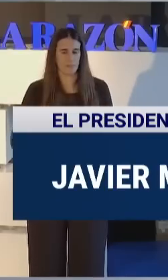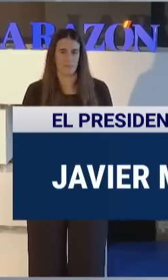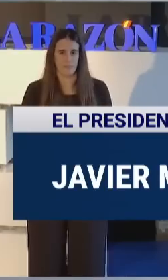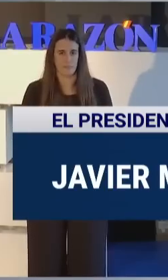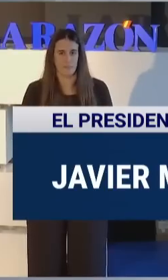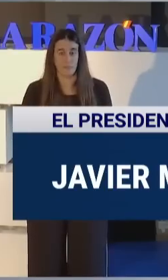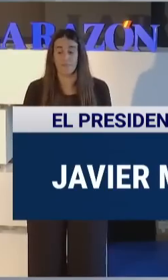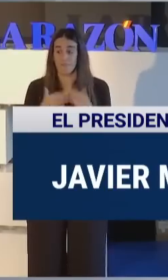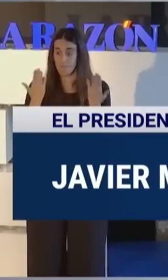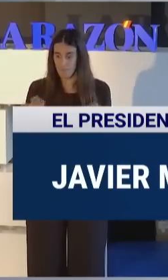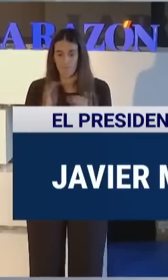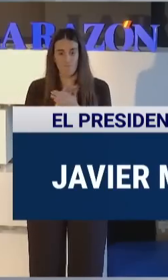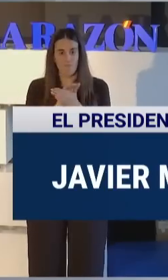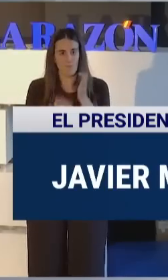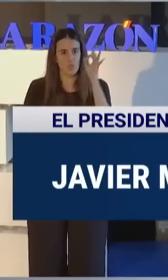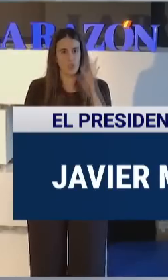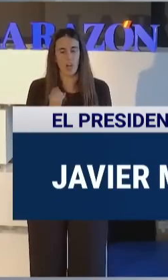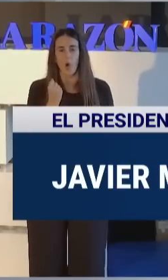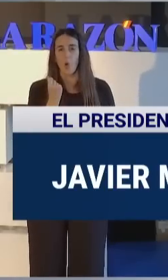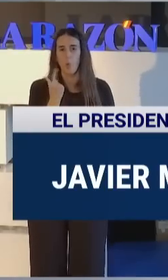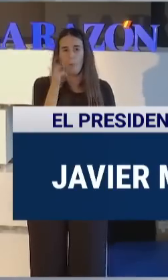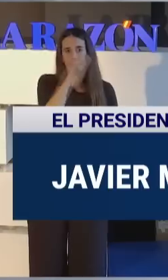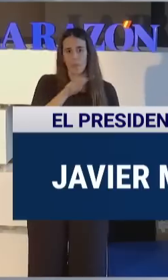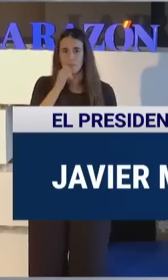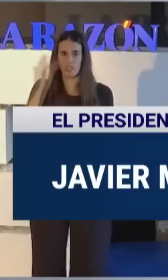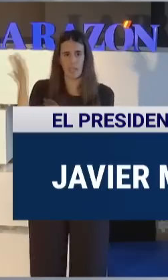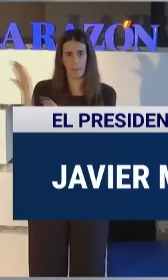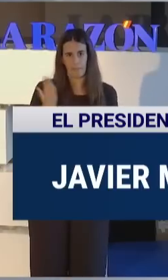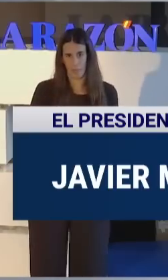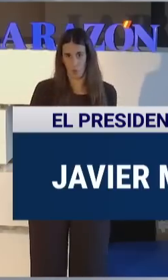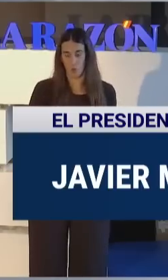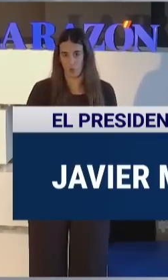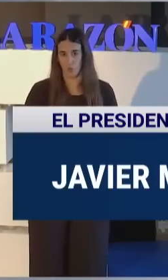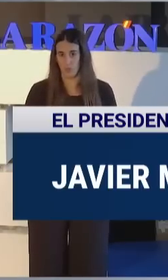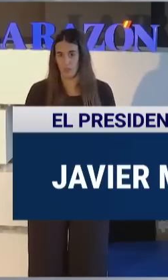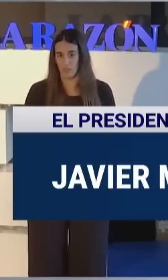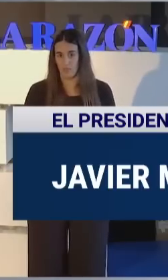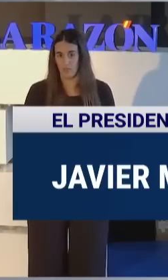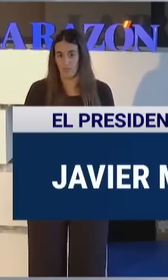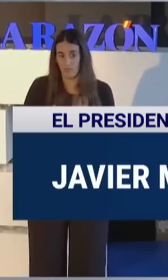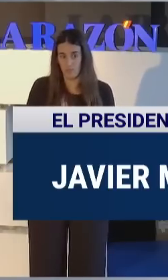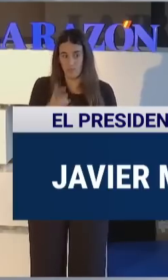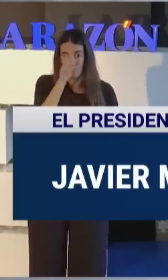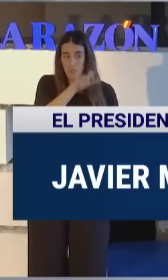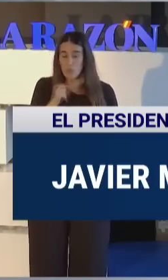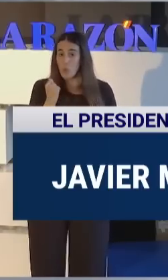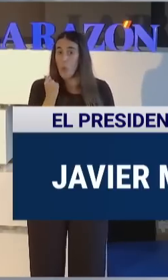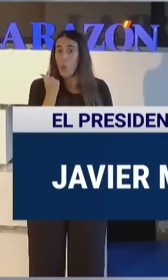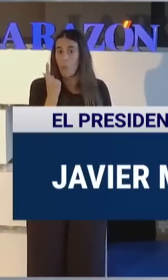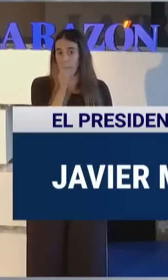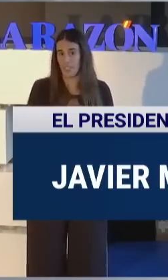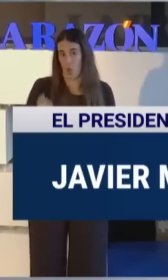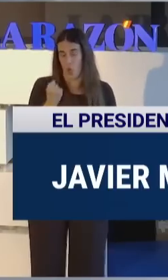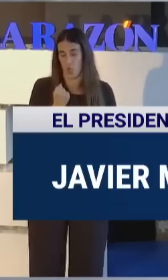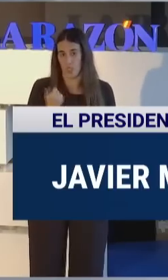Cuando quisimos hacer el primer sorteo, había más de 1 millón de invitados, de anotados, lo cual